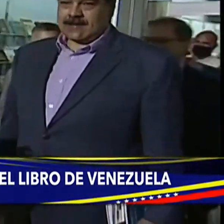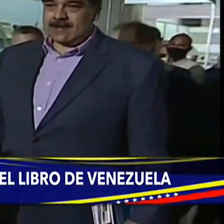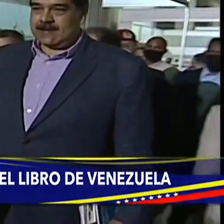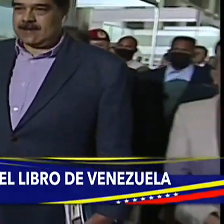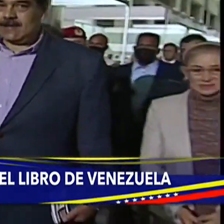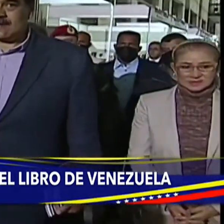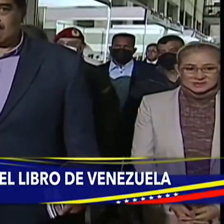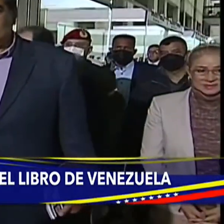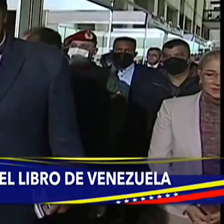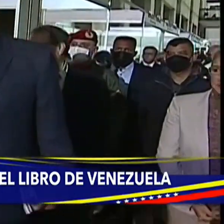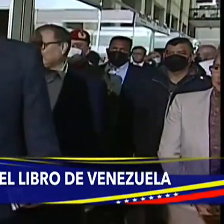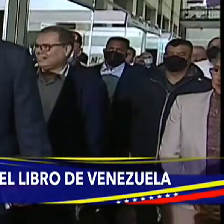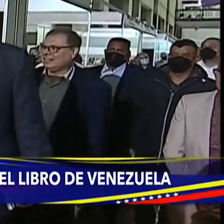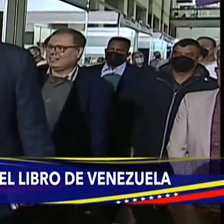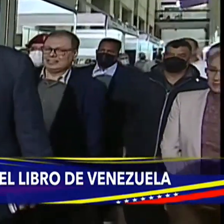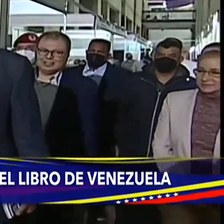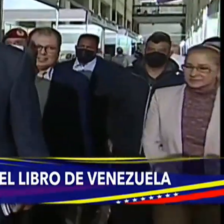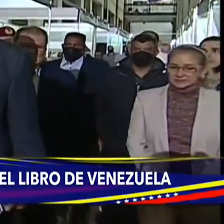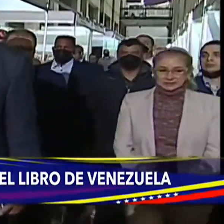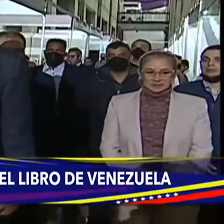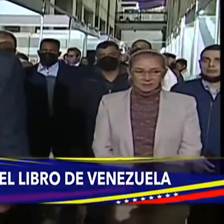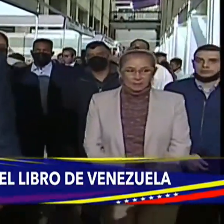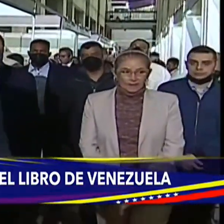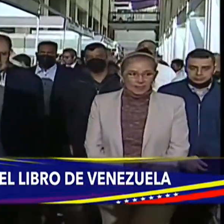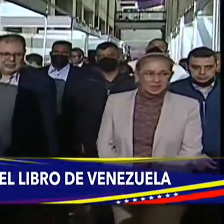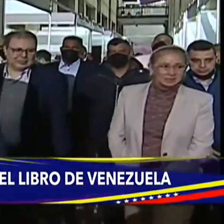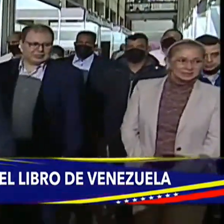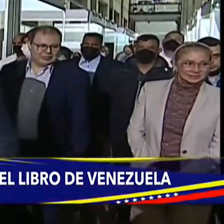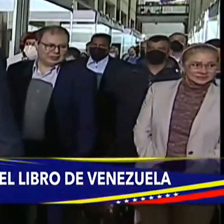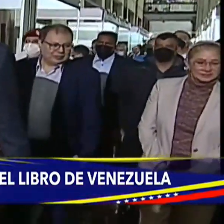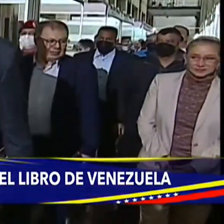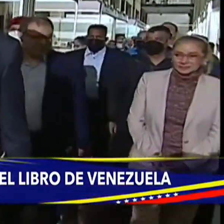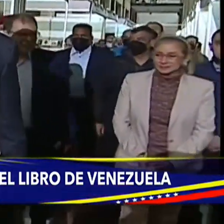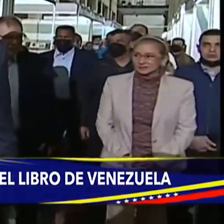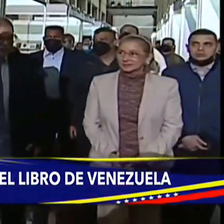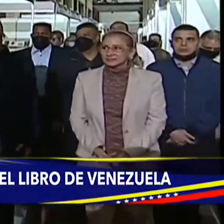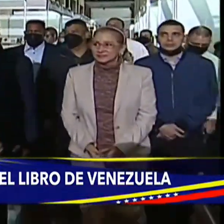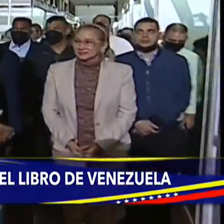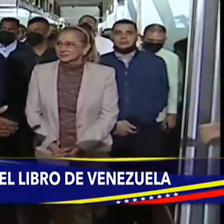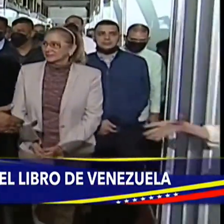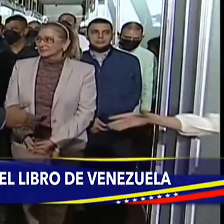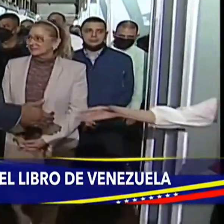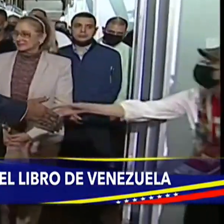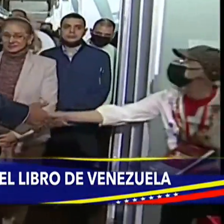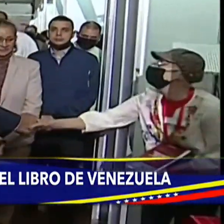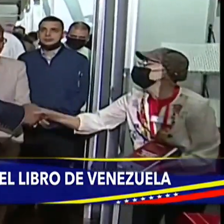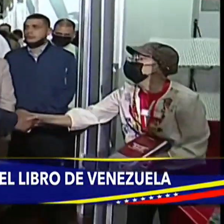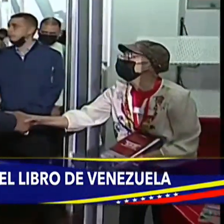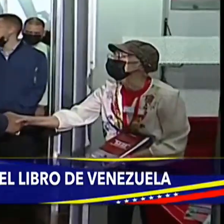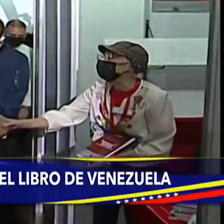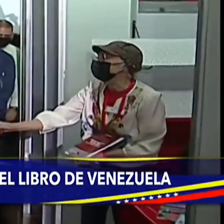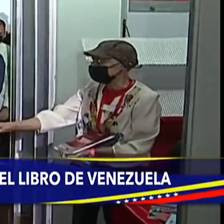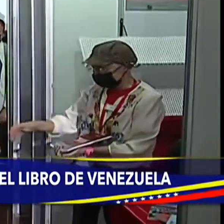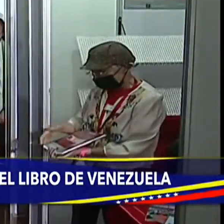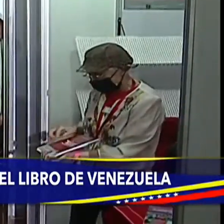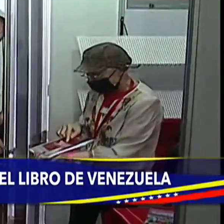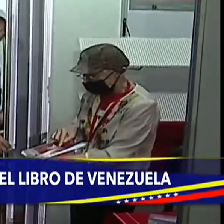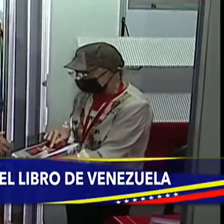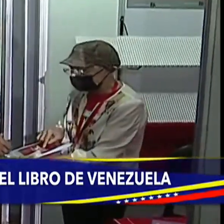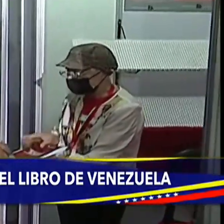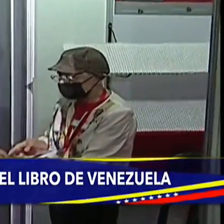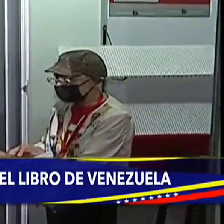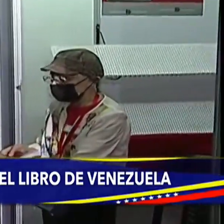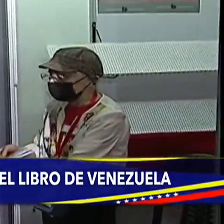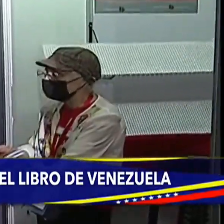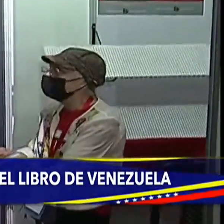este continente es el que está dedicado la FILBEN. Es precisamente el intercambio que se da